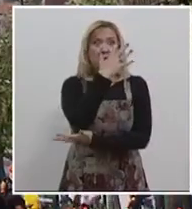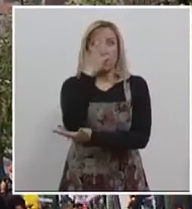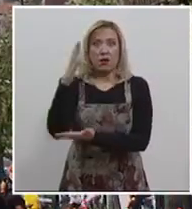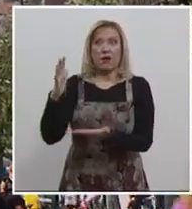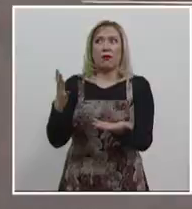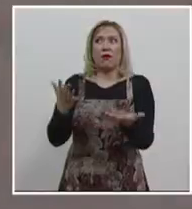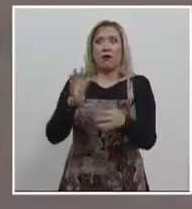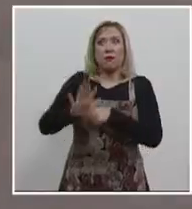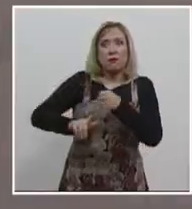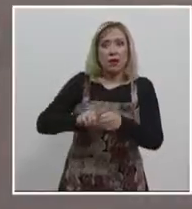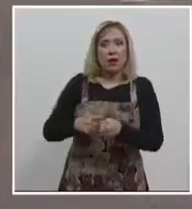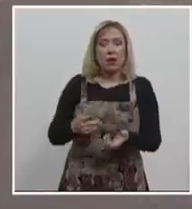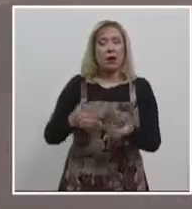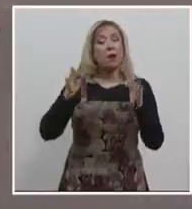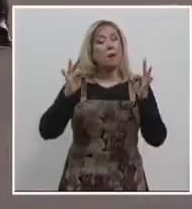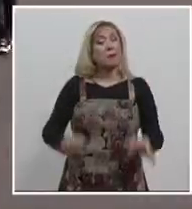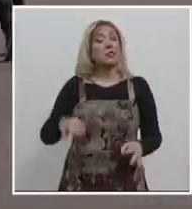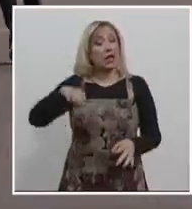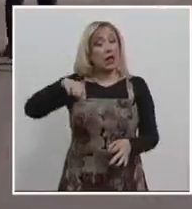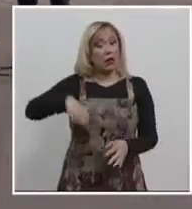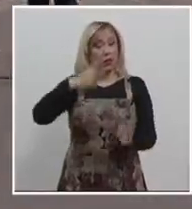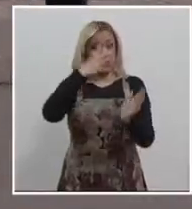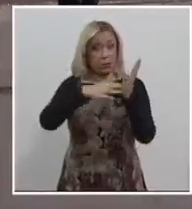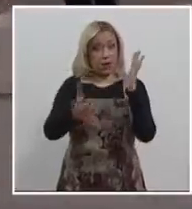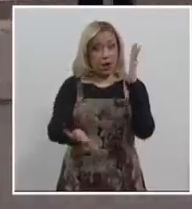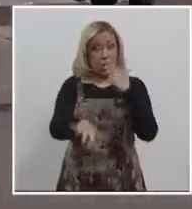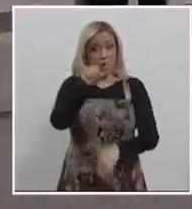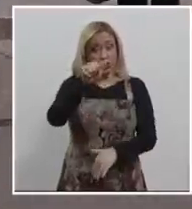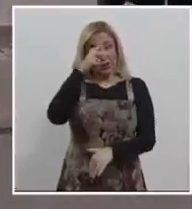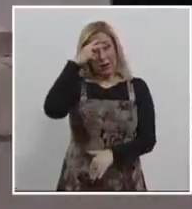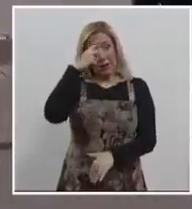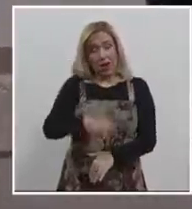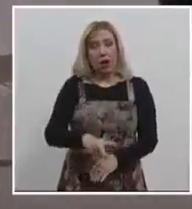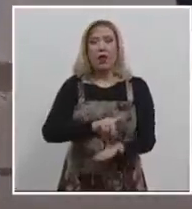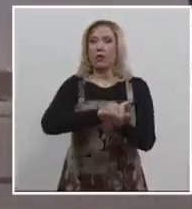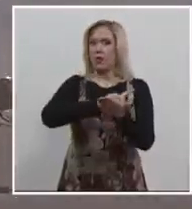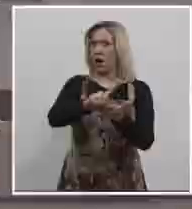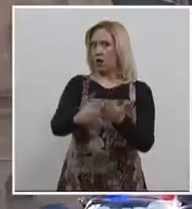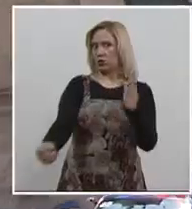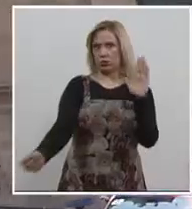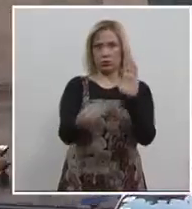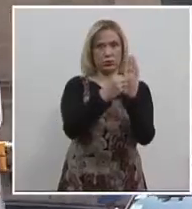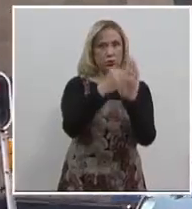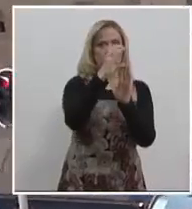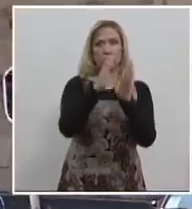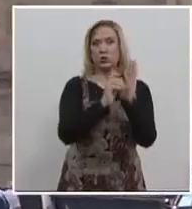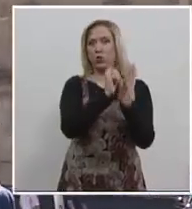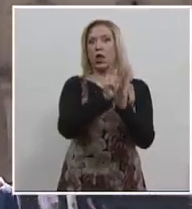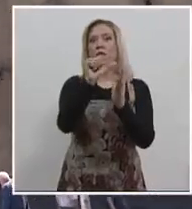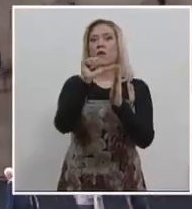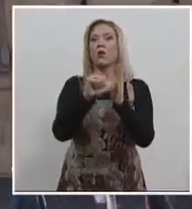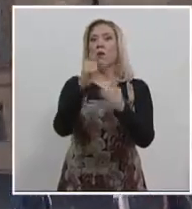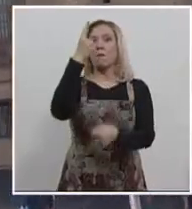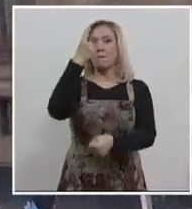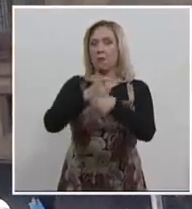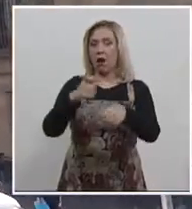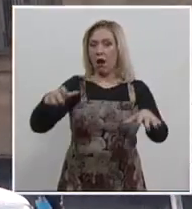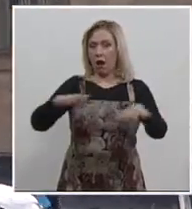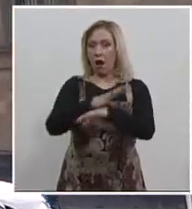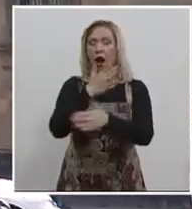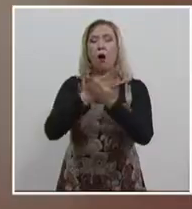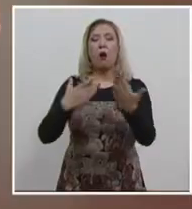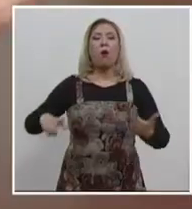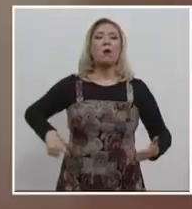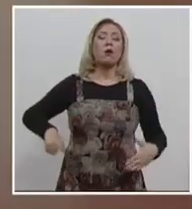de 2011, en México no solo se reconocieron estos derechos en la Constitución, sino que el Estado quedó como sujeto